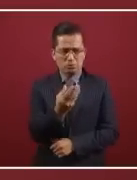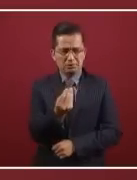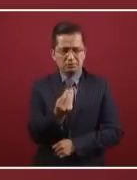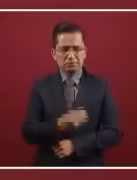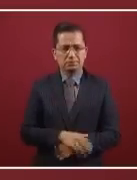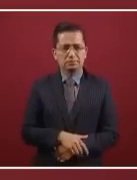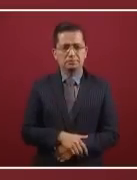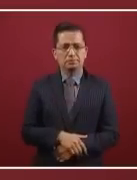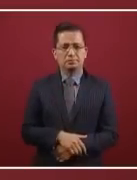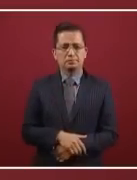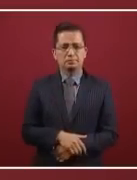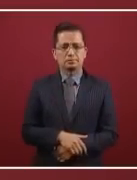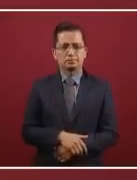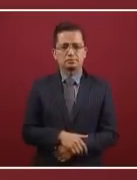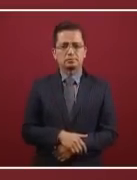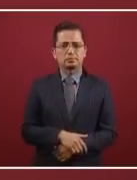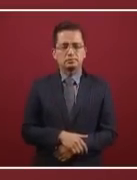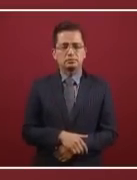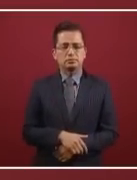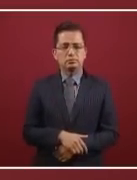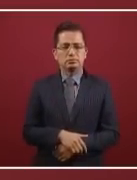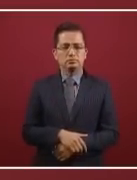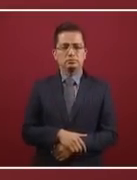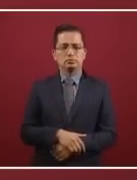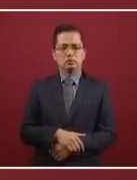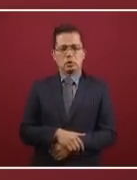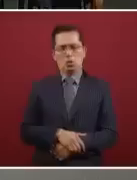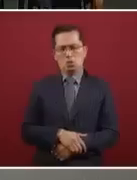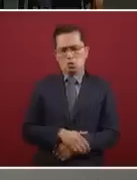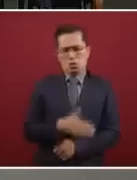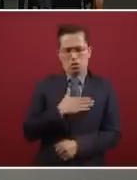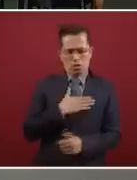De acuerdo a la información que tengo,